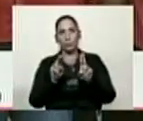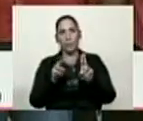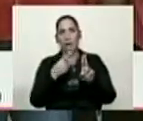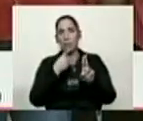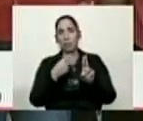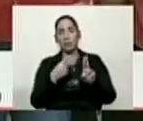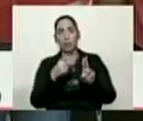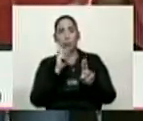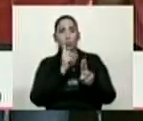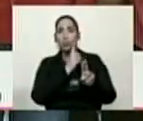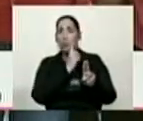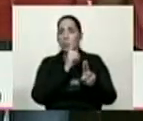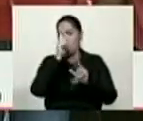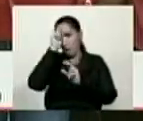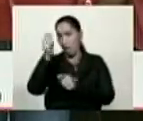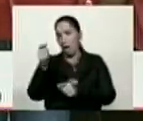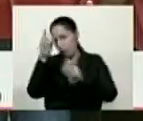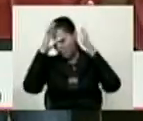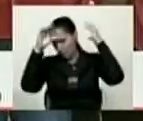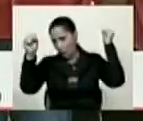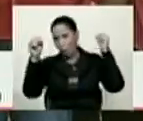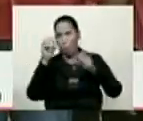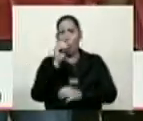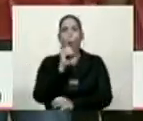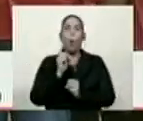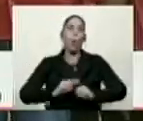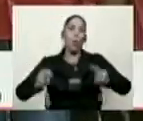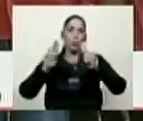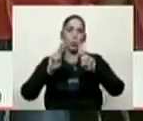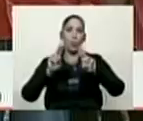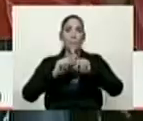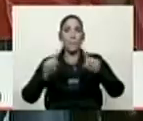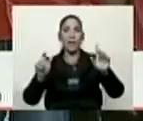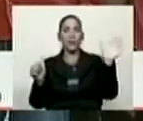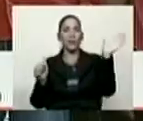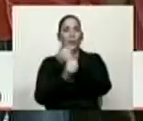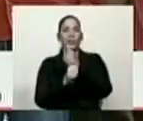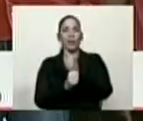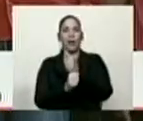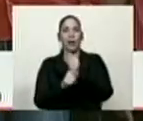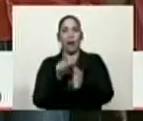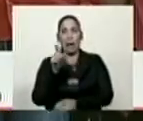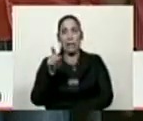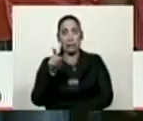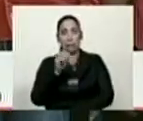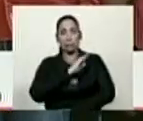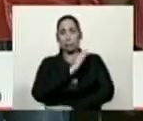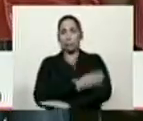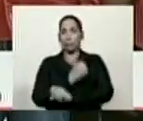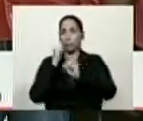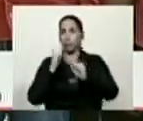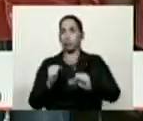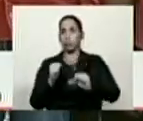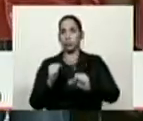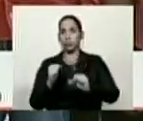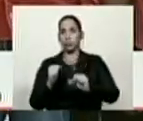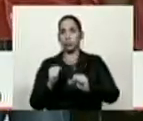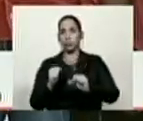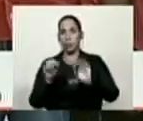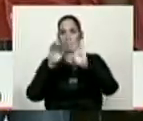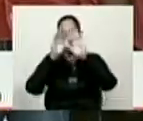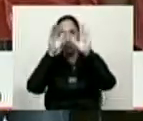a nombrar al embajador en la ONU. Pero se encontraron allá un hueso un poco más duro de roer. El